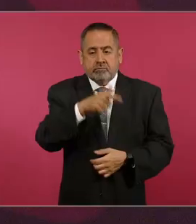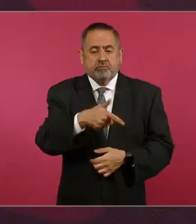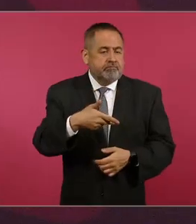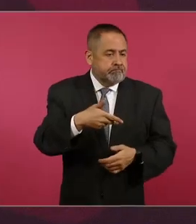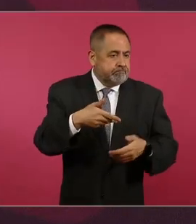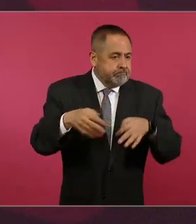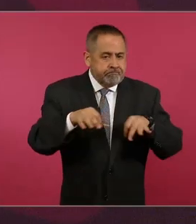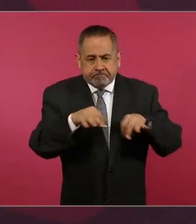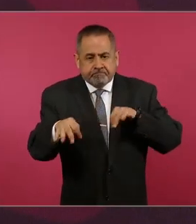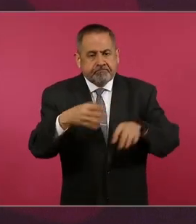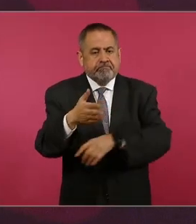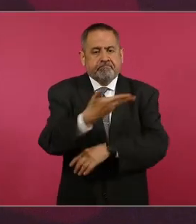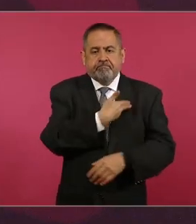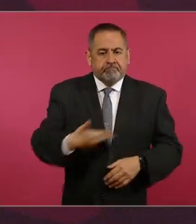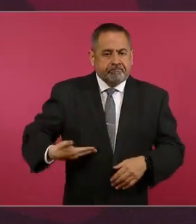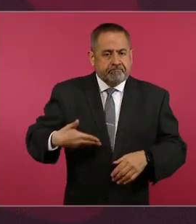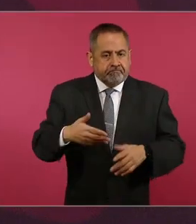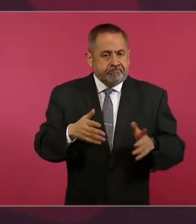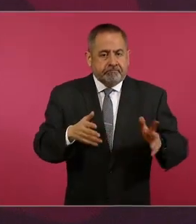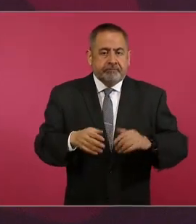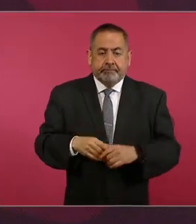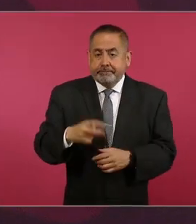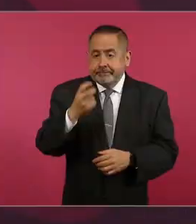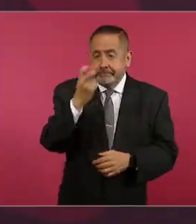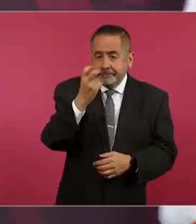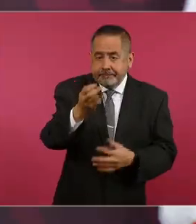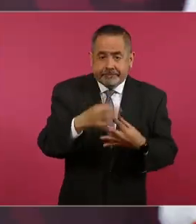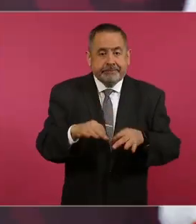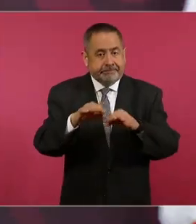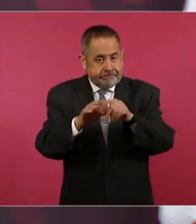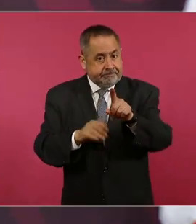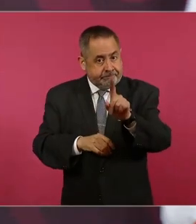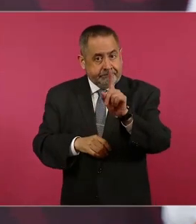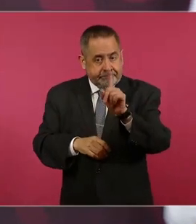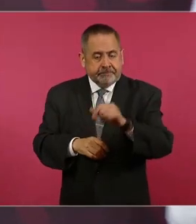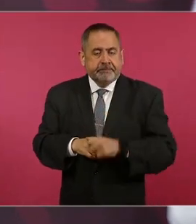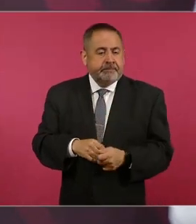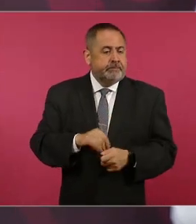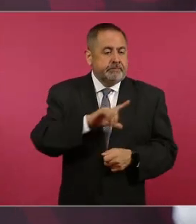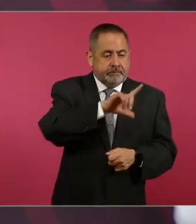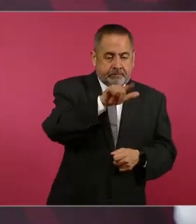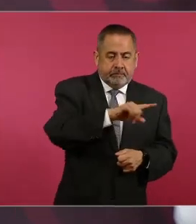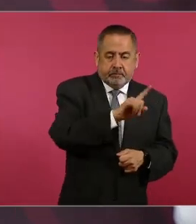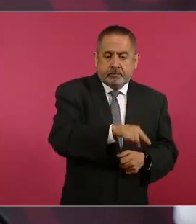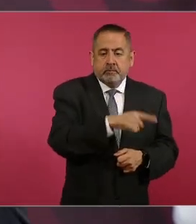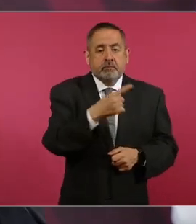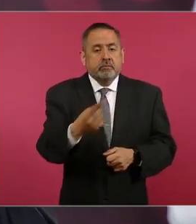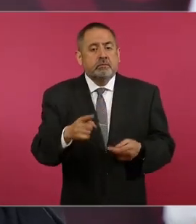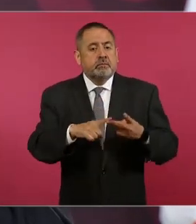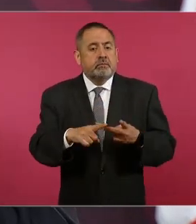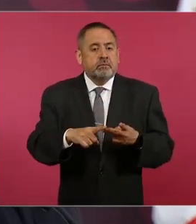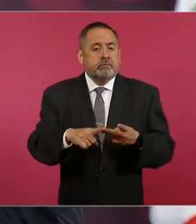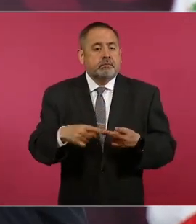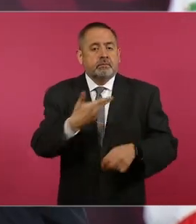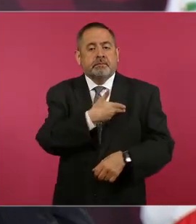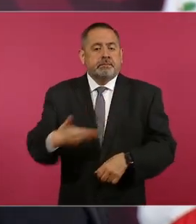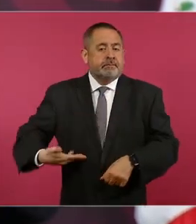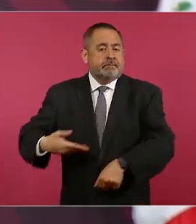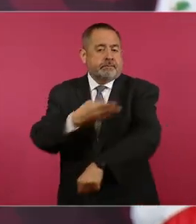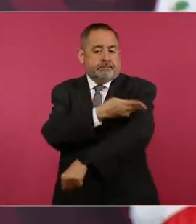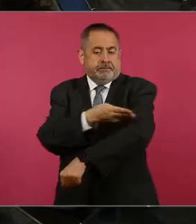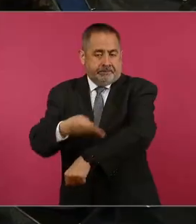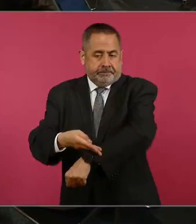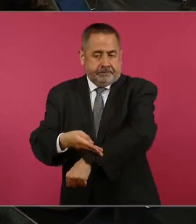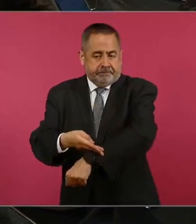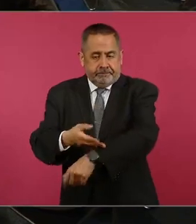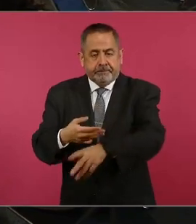Esto es importante. Madero, con la revolución, ¿por dónde